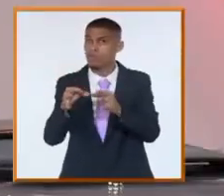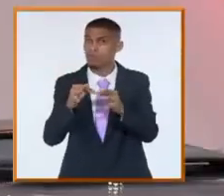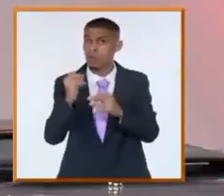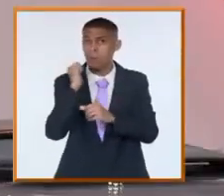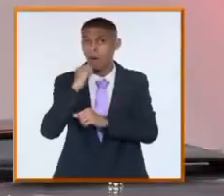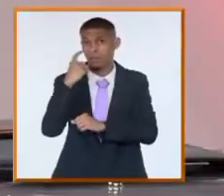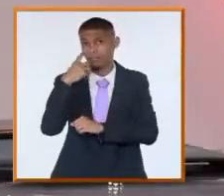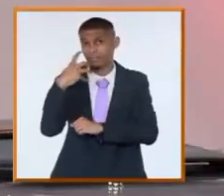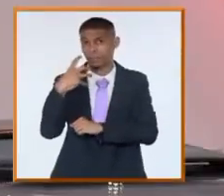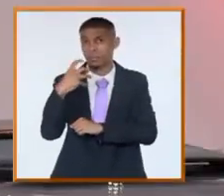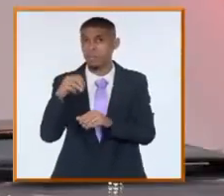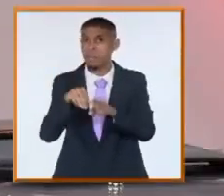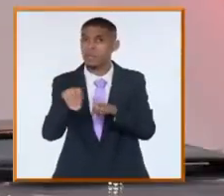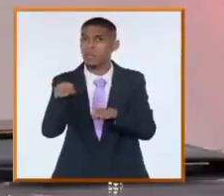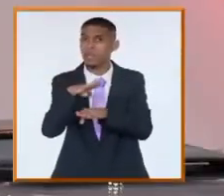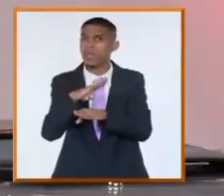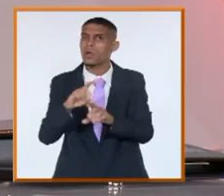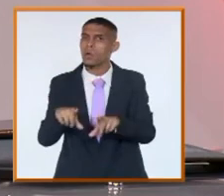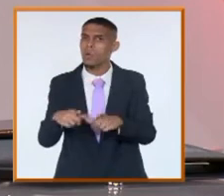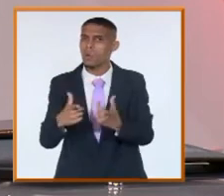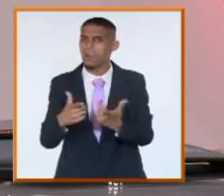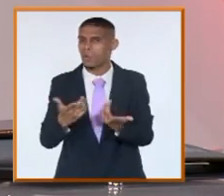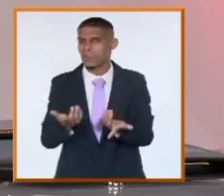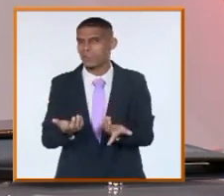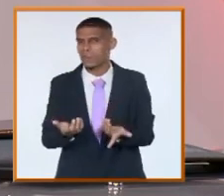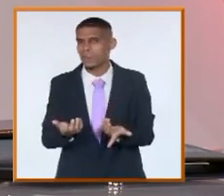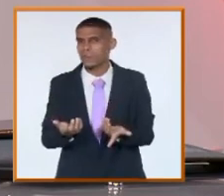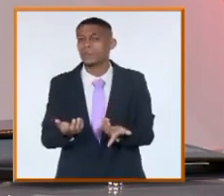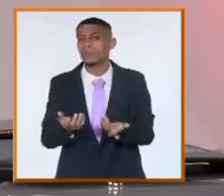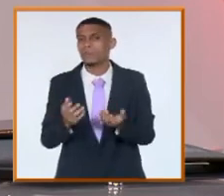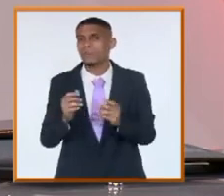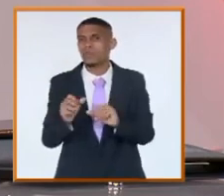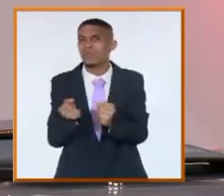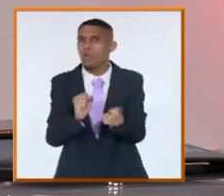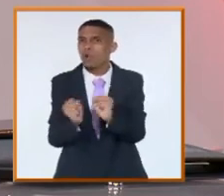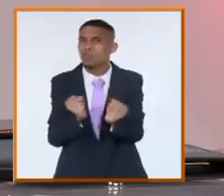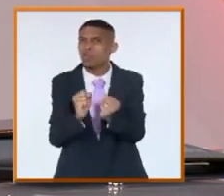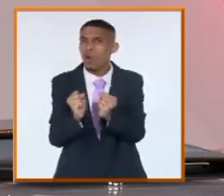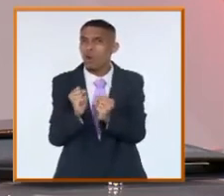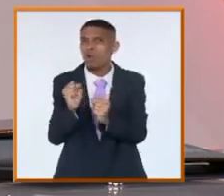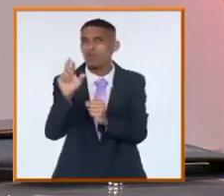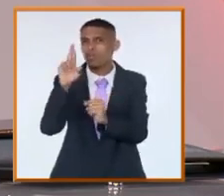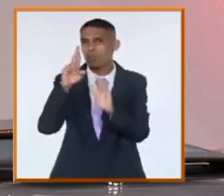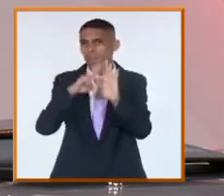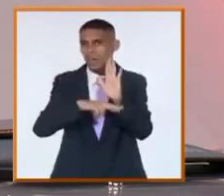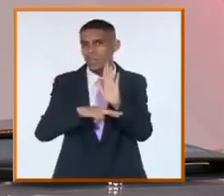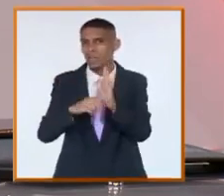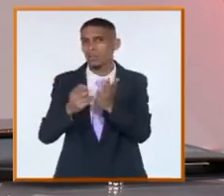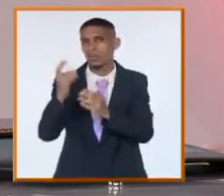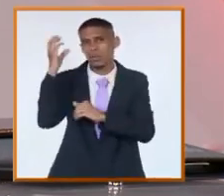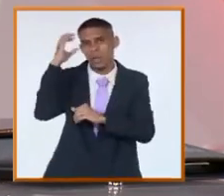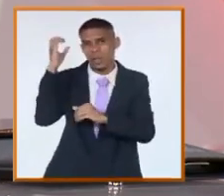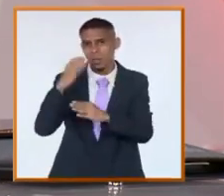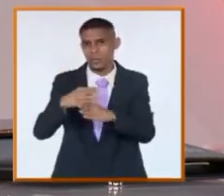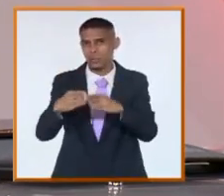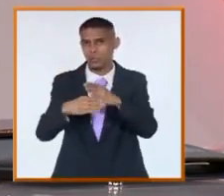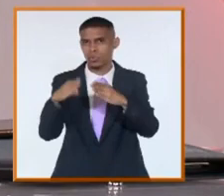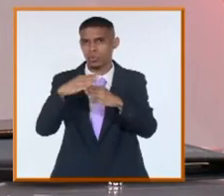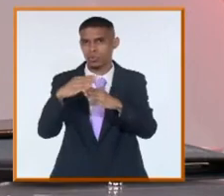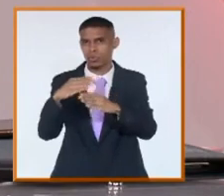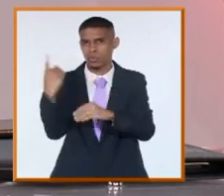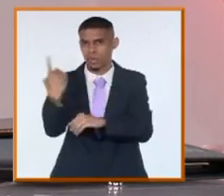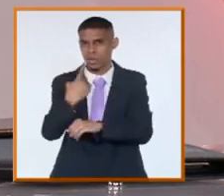importante que el Ministerio cumple que es La regulación en el registro Estatal de construcción es Registro Nacional